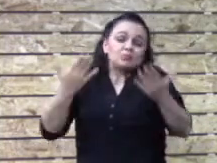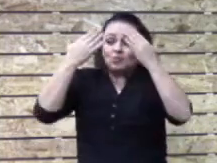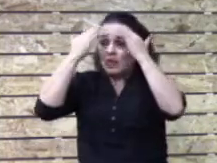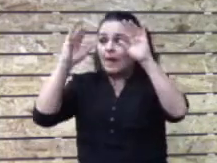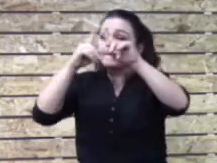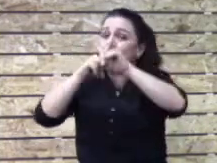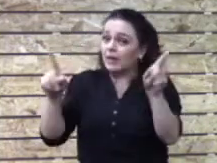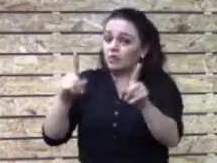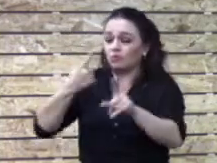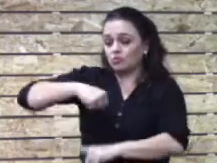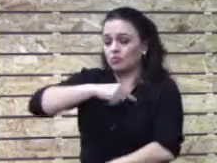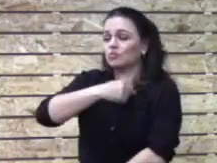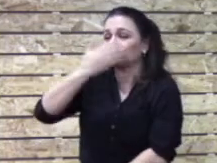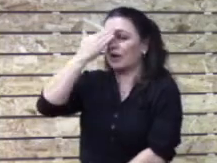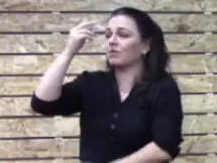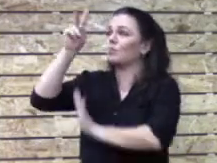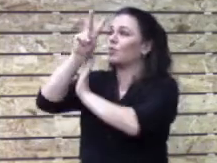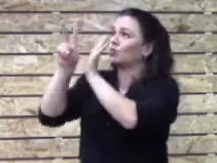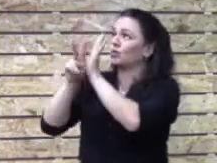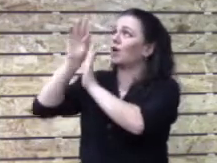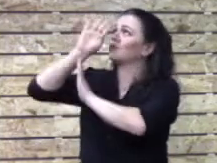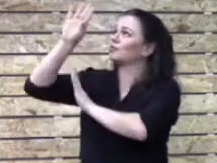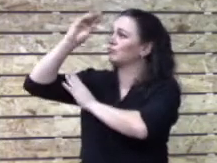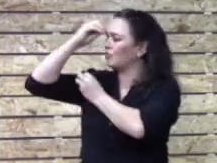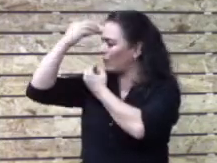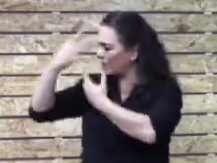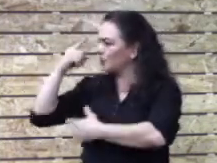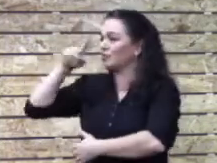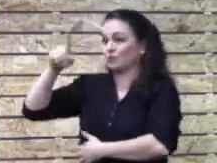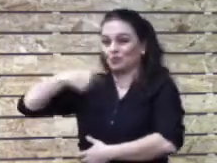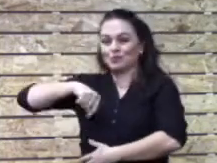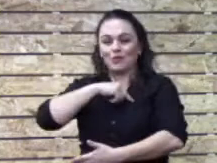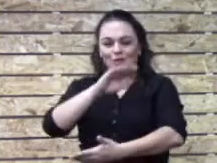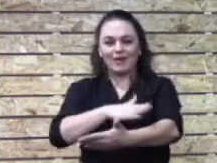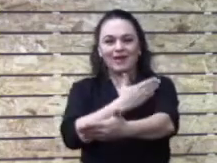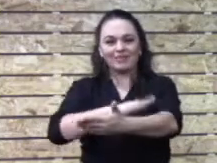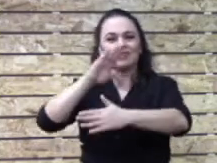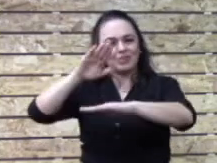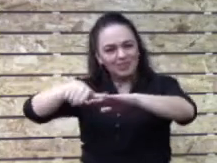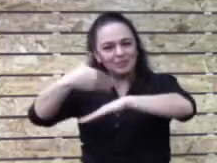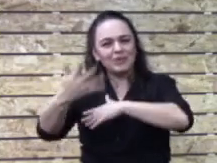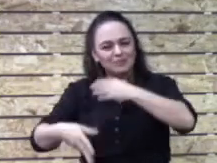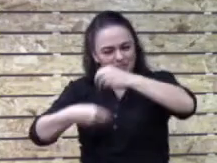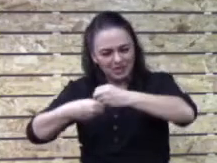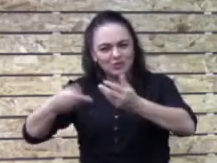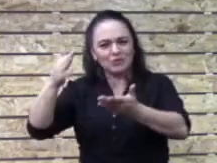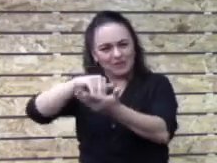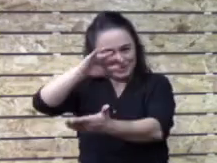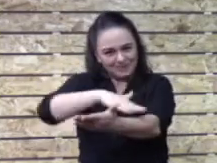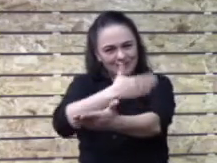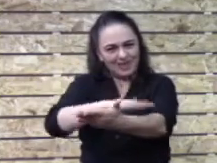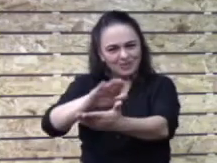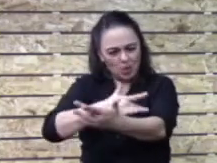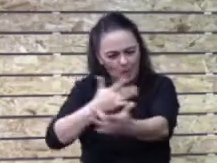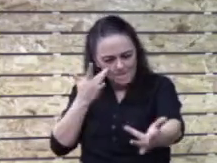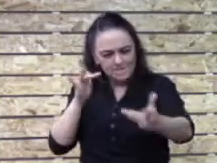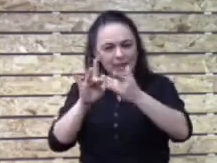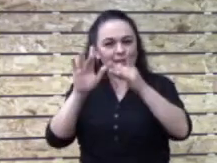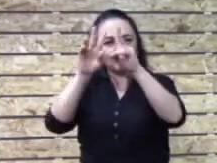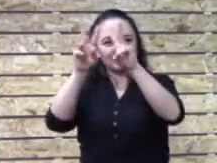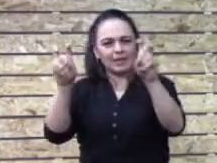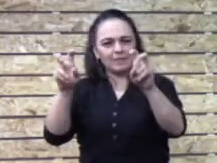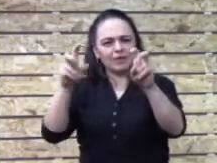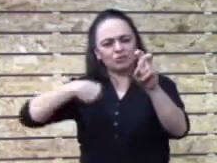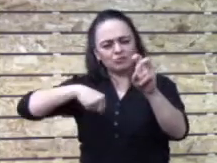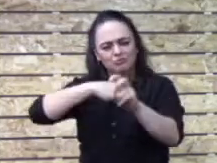voluntad, decíamos en la canción que cantábamos antes, y la vamos a cantar enseguida, le he pedido a Alejo, al equipo de alabanza, que en un momento vengan a cantar esa preciosa